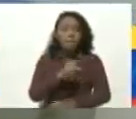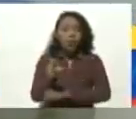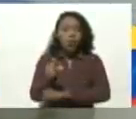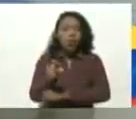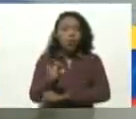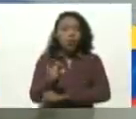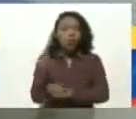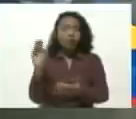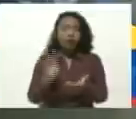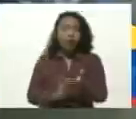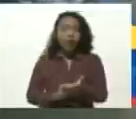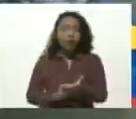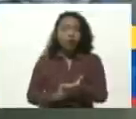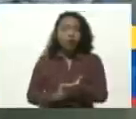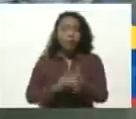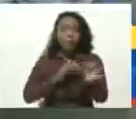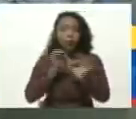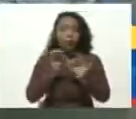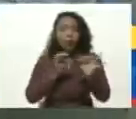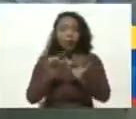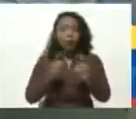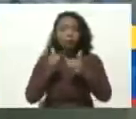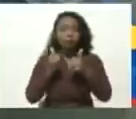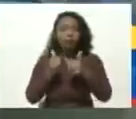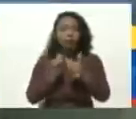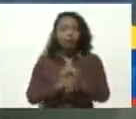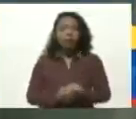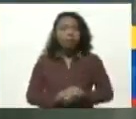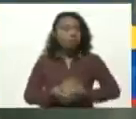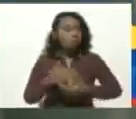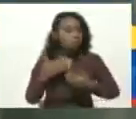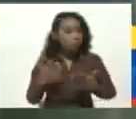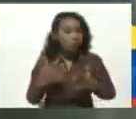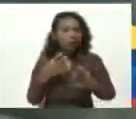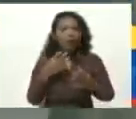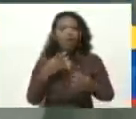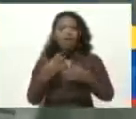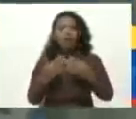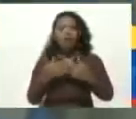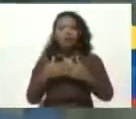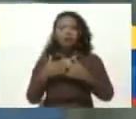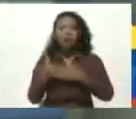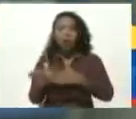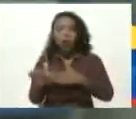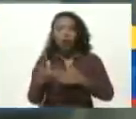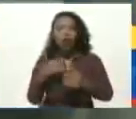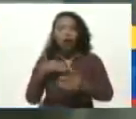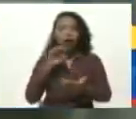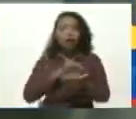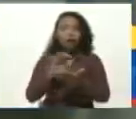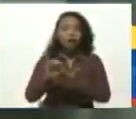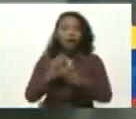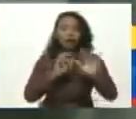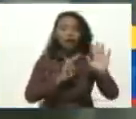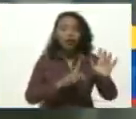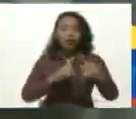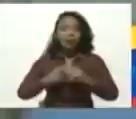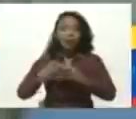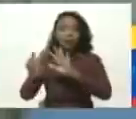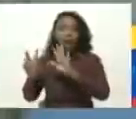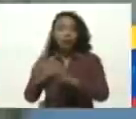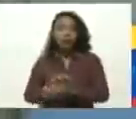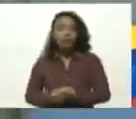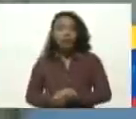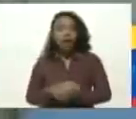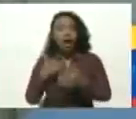ha manifestado, ha explicado muy bien, de la flexibilización o la estrategia del 7 más 7, ahora